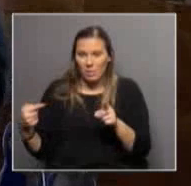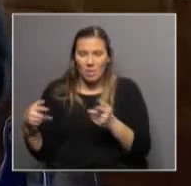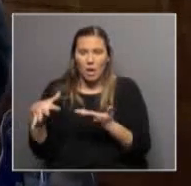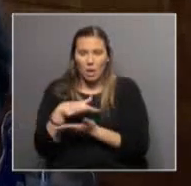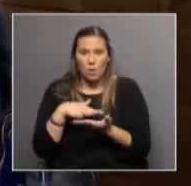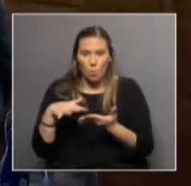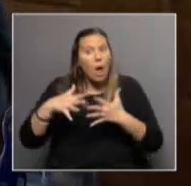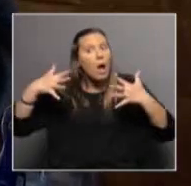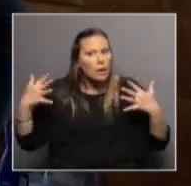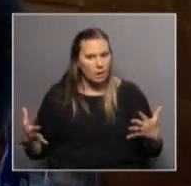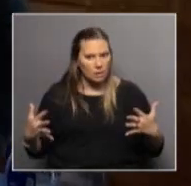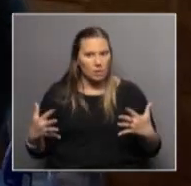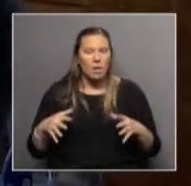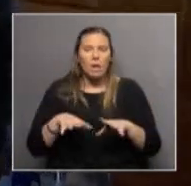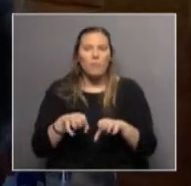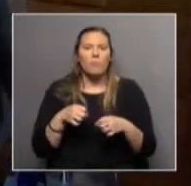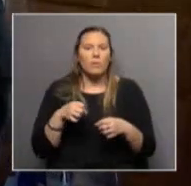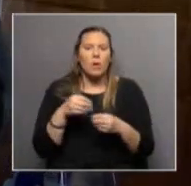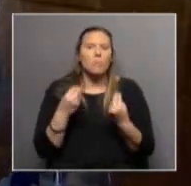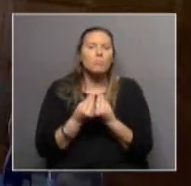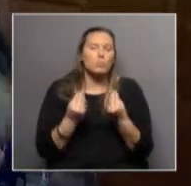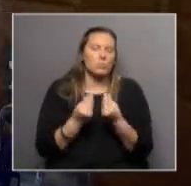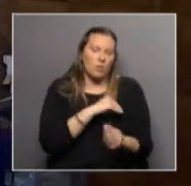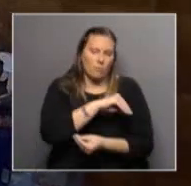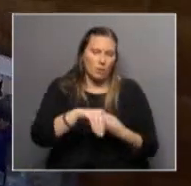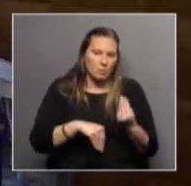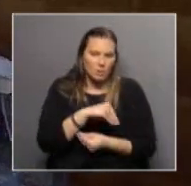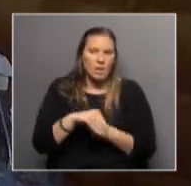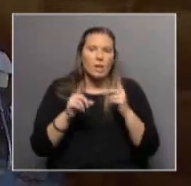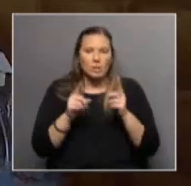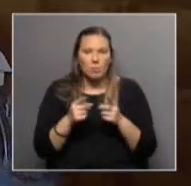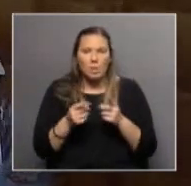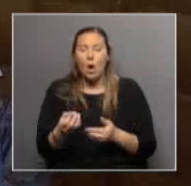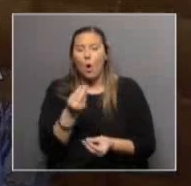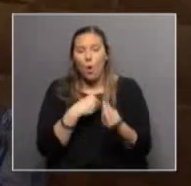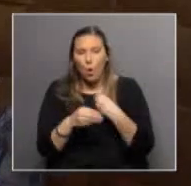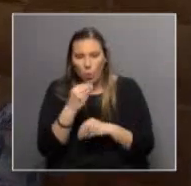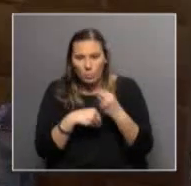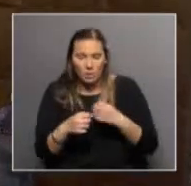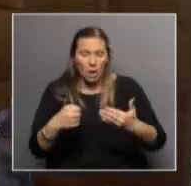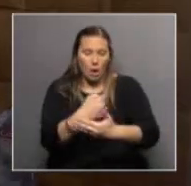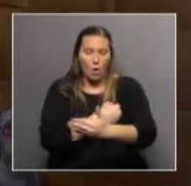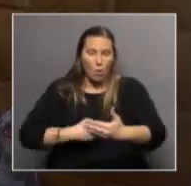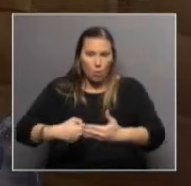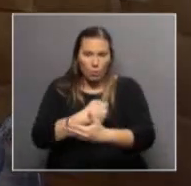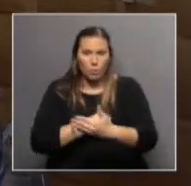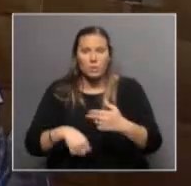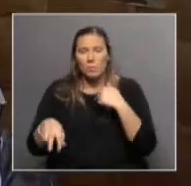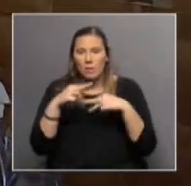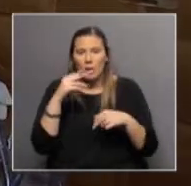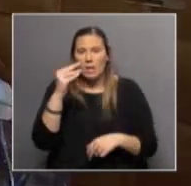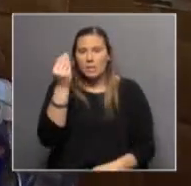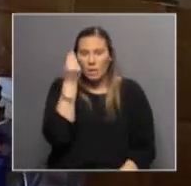lugar grande, además, donde viven decenas y decenas de familias. Además de estar juntando comida y La Olla, entonces, para las cenas de